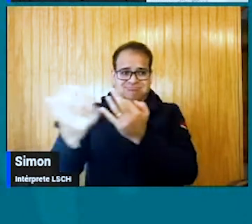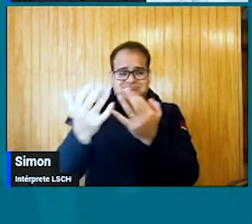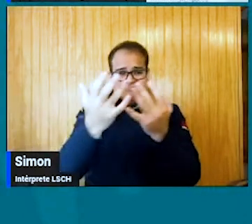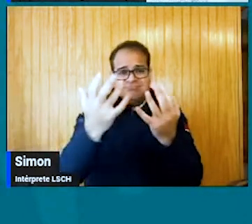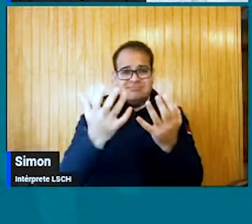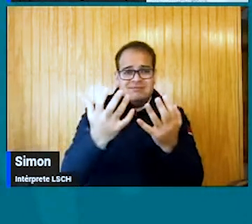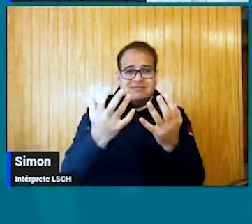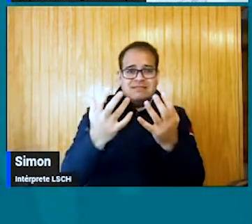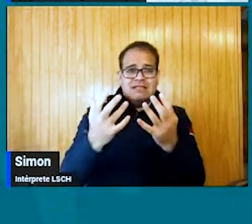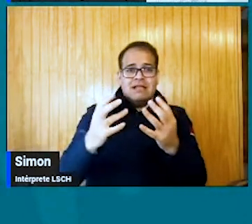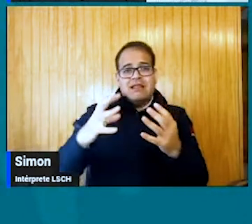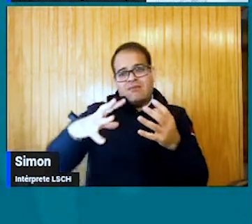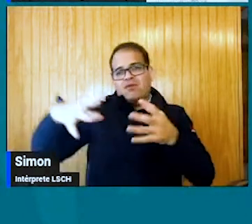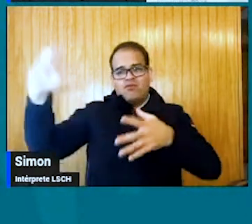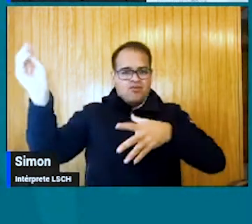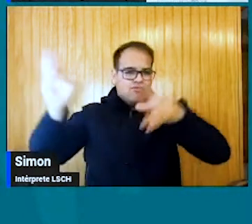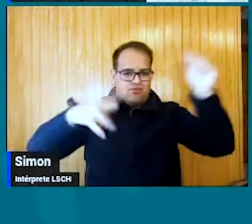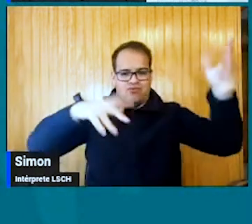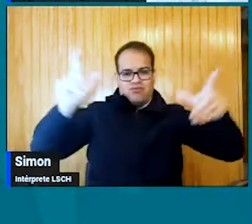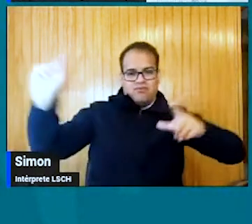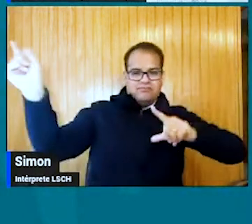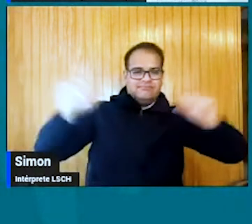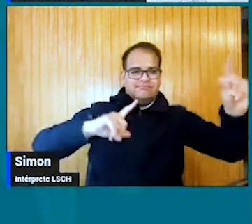huerto, se nos arranca.